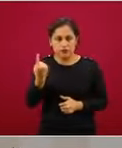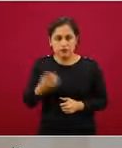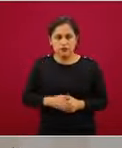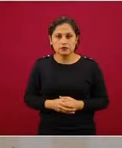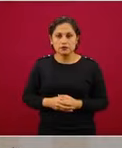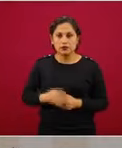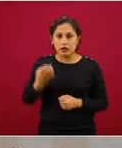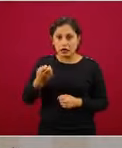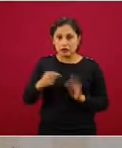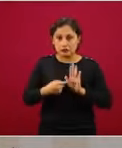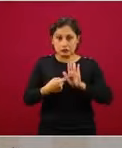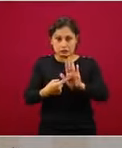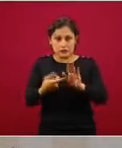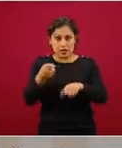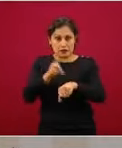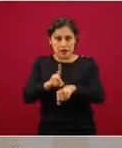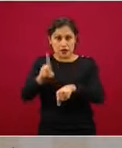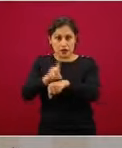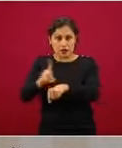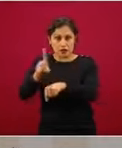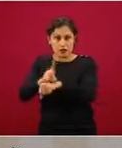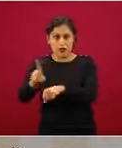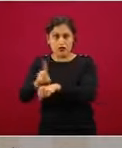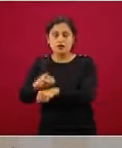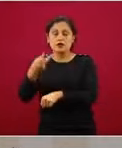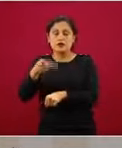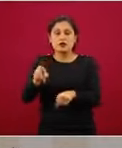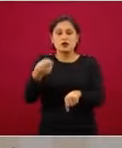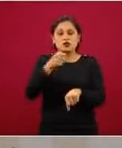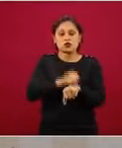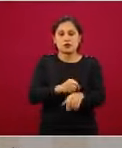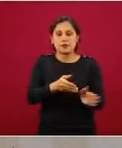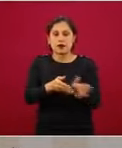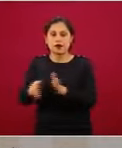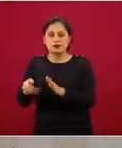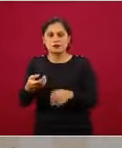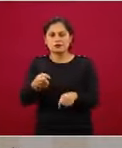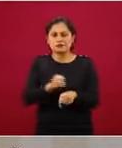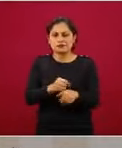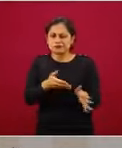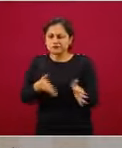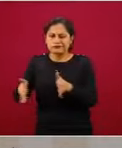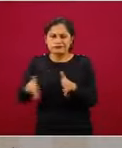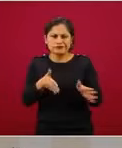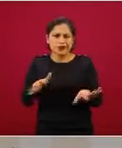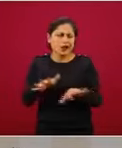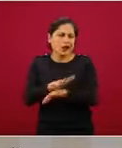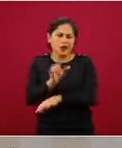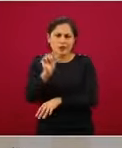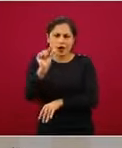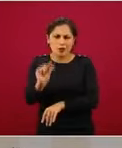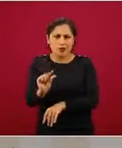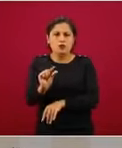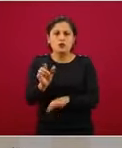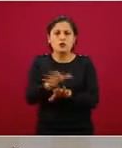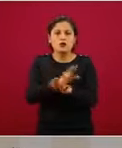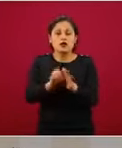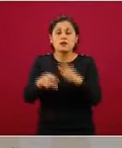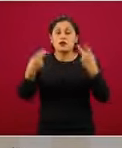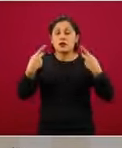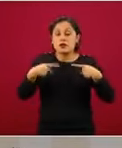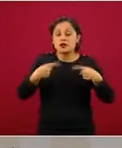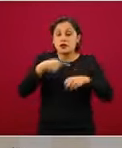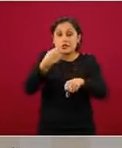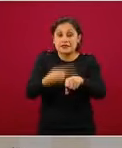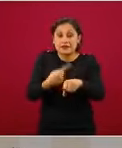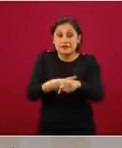corte diario donde ponemos, pero lo presentamos semanalmente. Varía muy poco a lo largo de la semana, el número de personas con comorbilidades